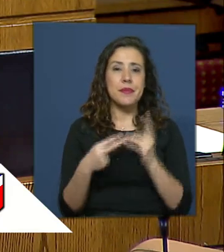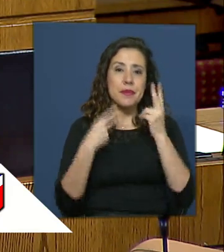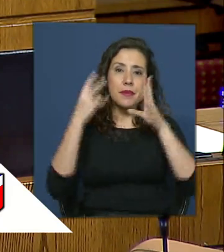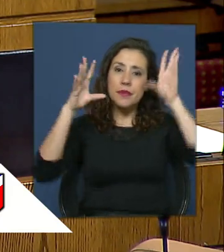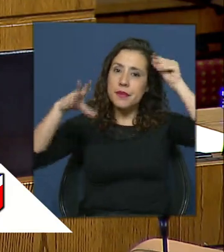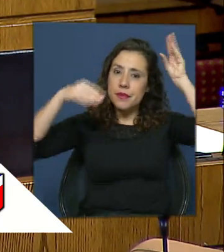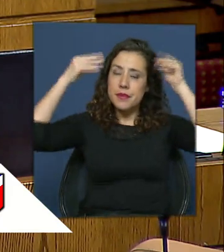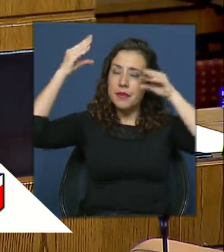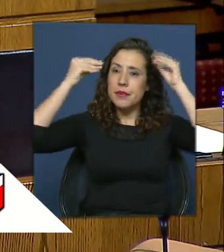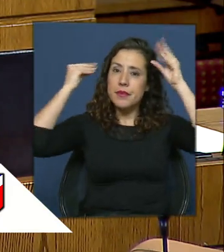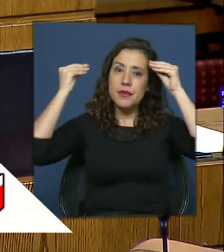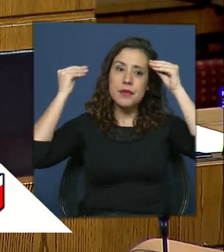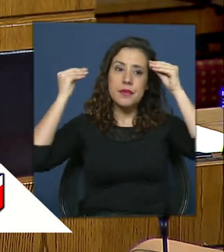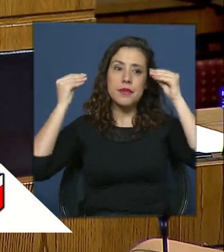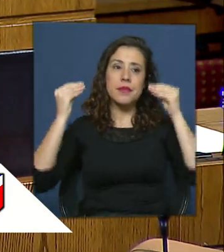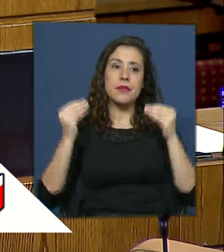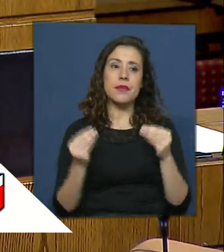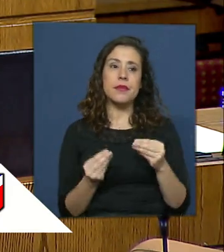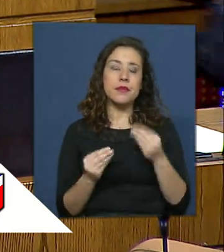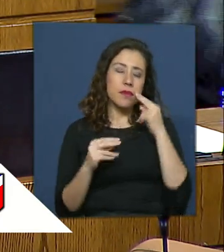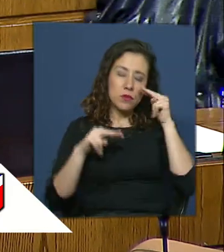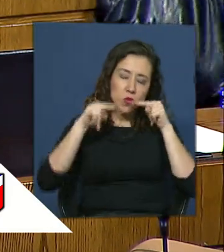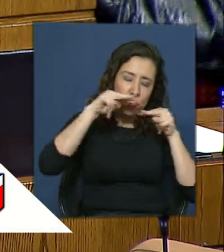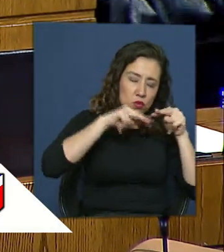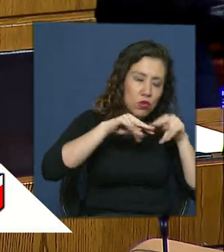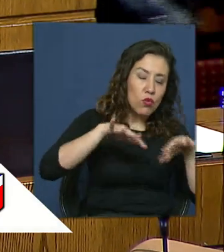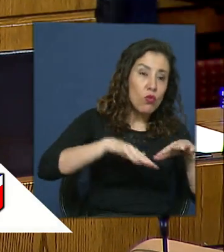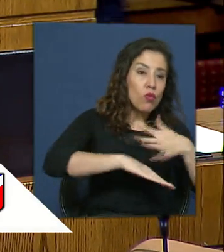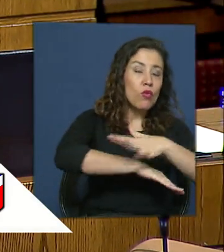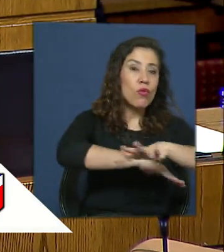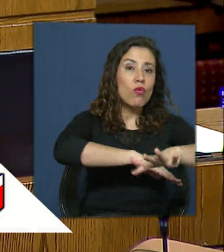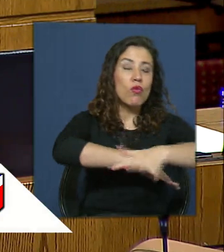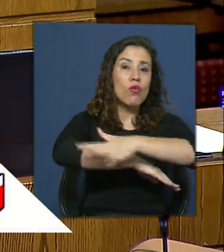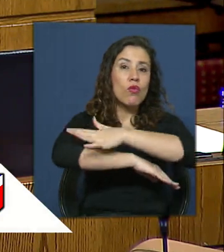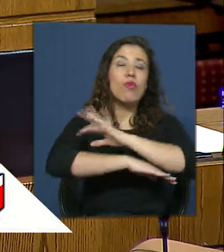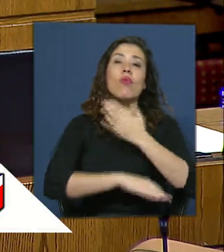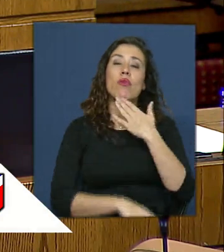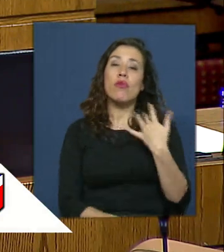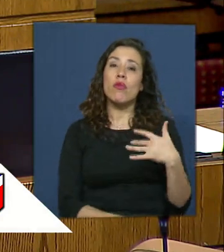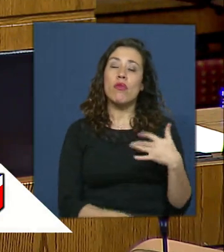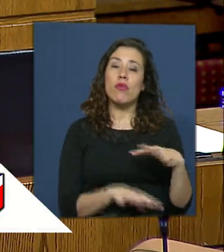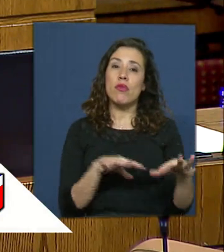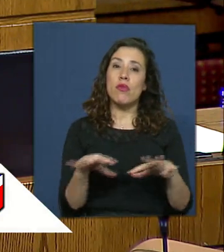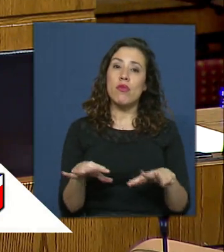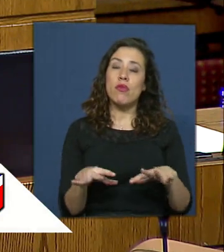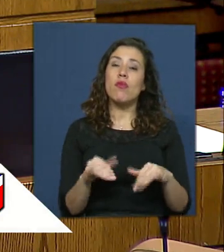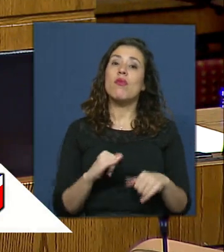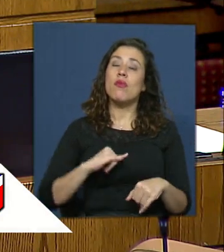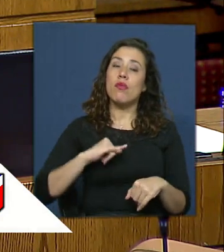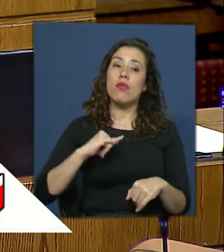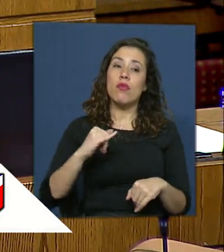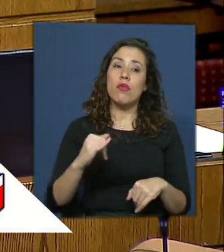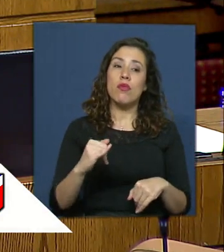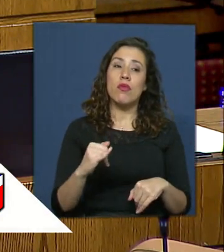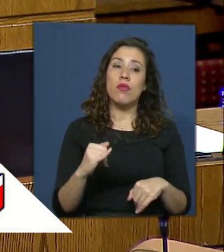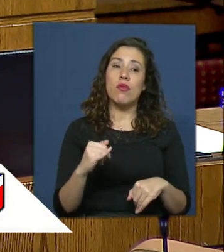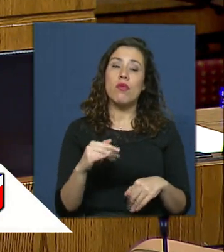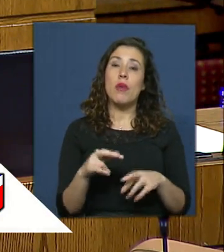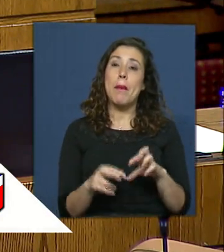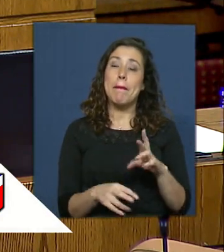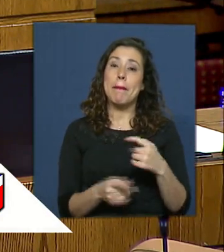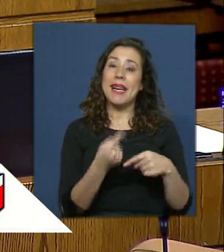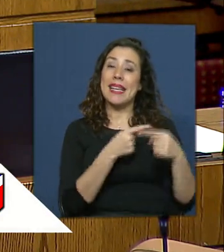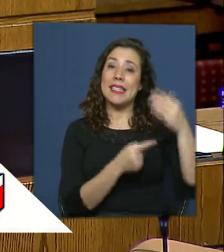conocimiento y explotación y exploración del mar mantuvieron importantes elementos de continuidad desde la